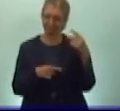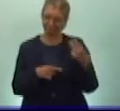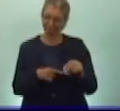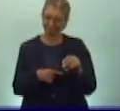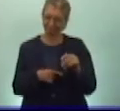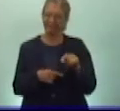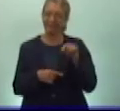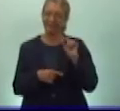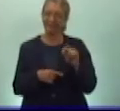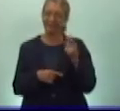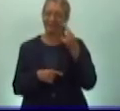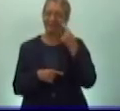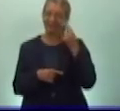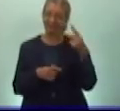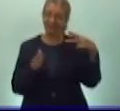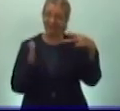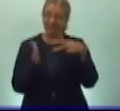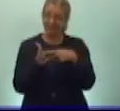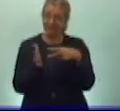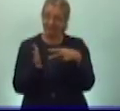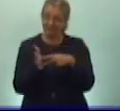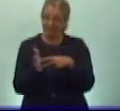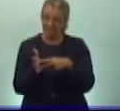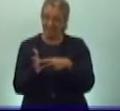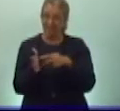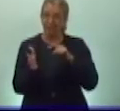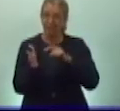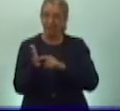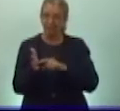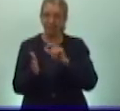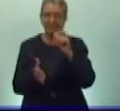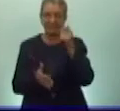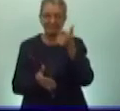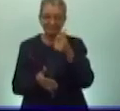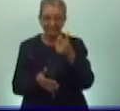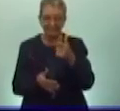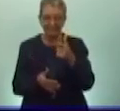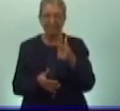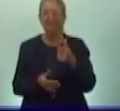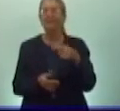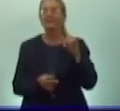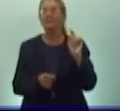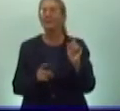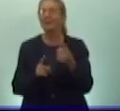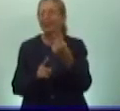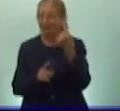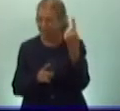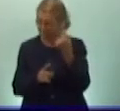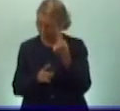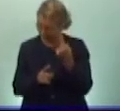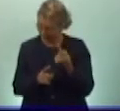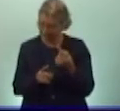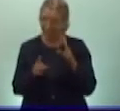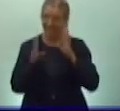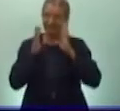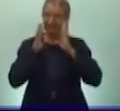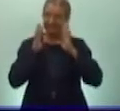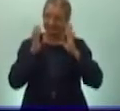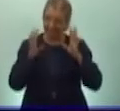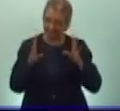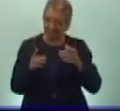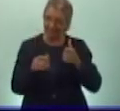este caso a dividir por 10. Pero quiero que presten atención